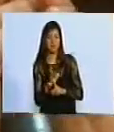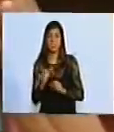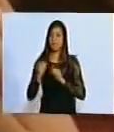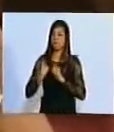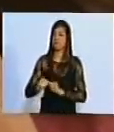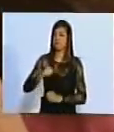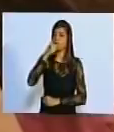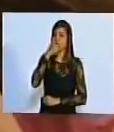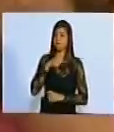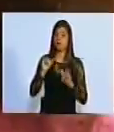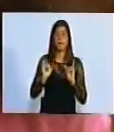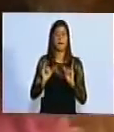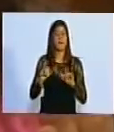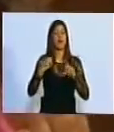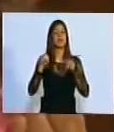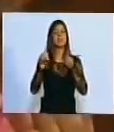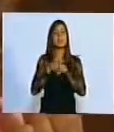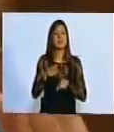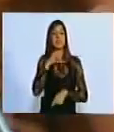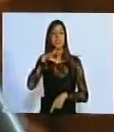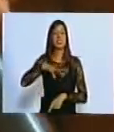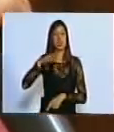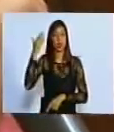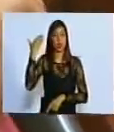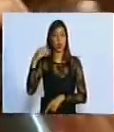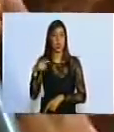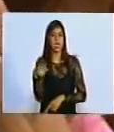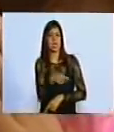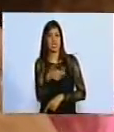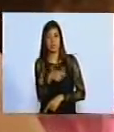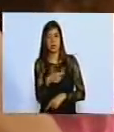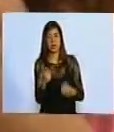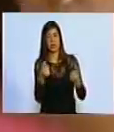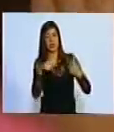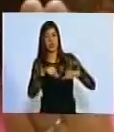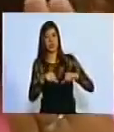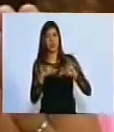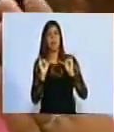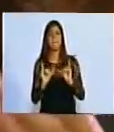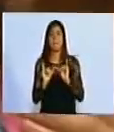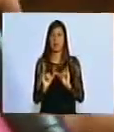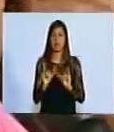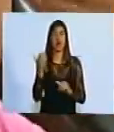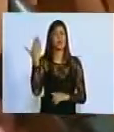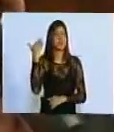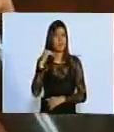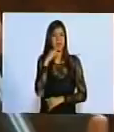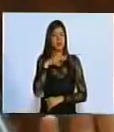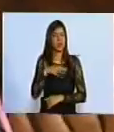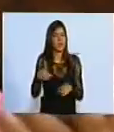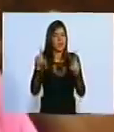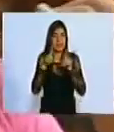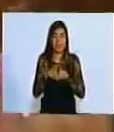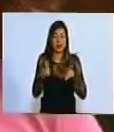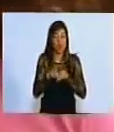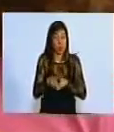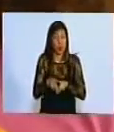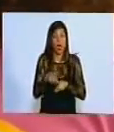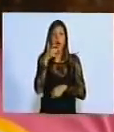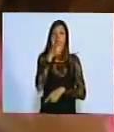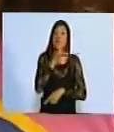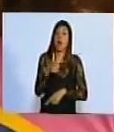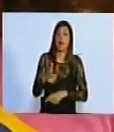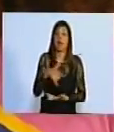mismo escenario. Un mismo escenario donde atacan la economía venezolana. Un mismo escenario donde pretenden que nuestro